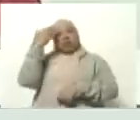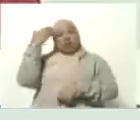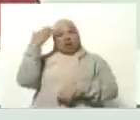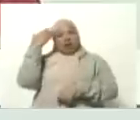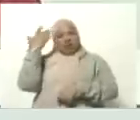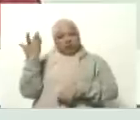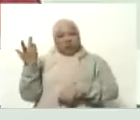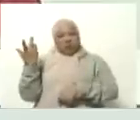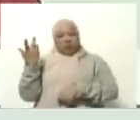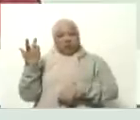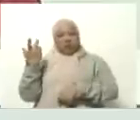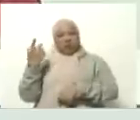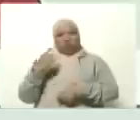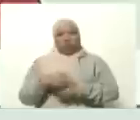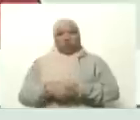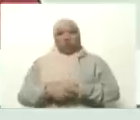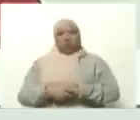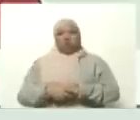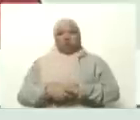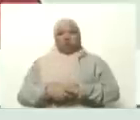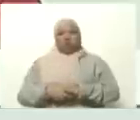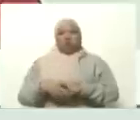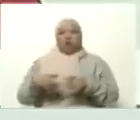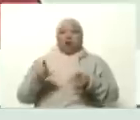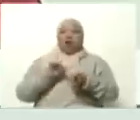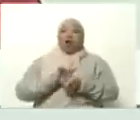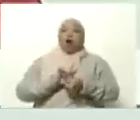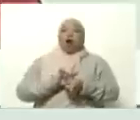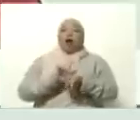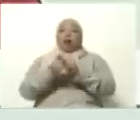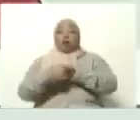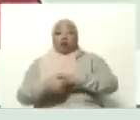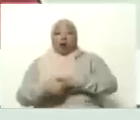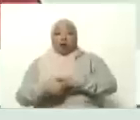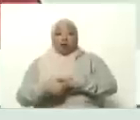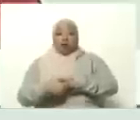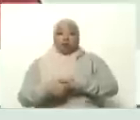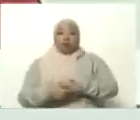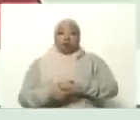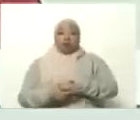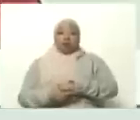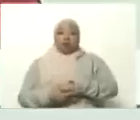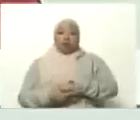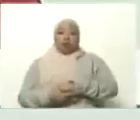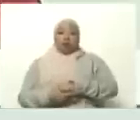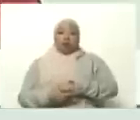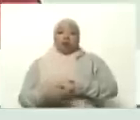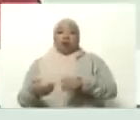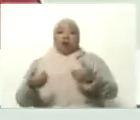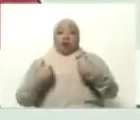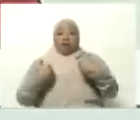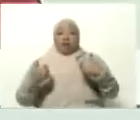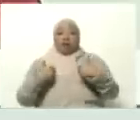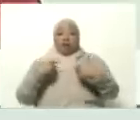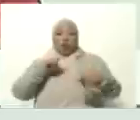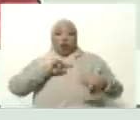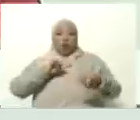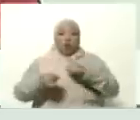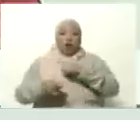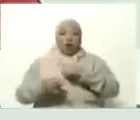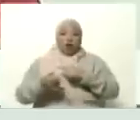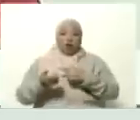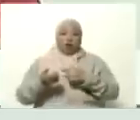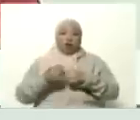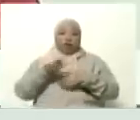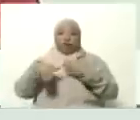¿no? Que el efecto va a ser contrario. Que el efecto va a ser contrario. Y que